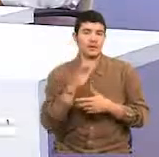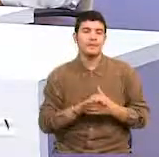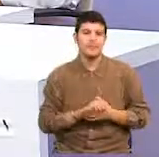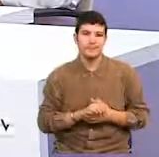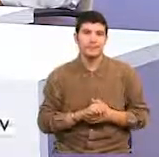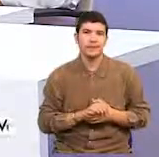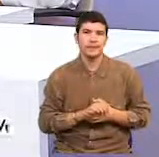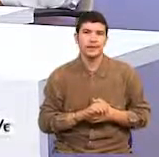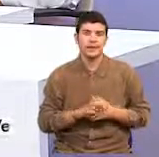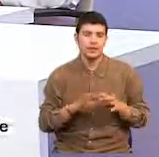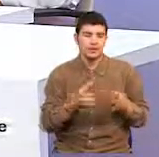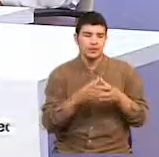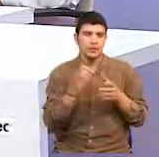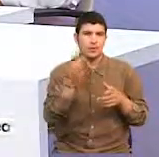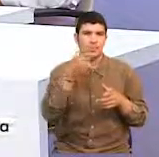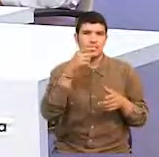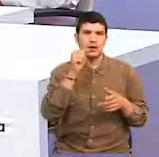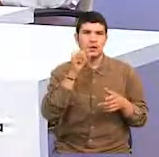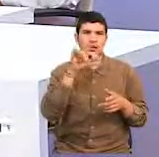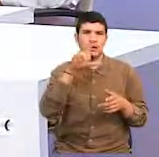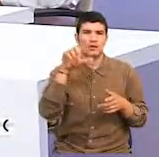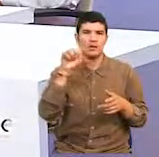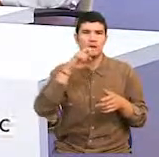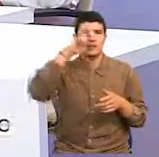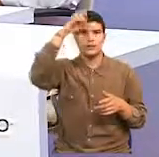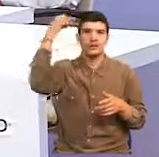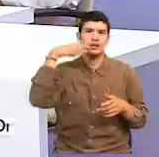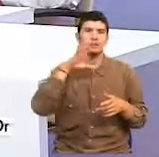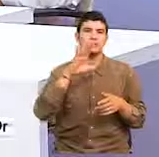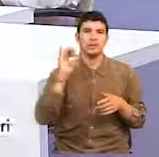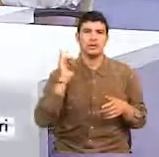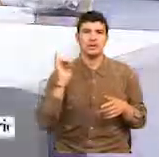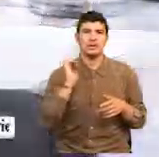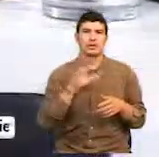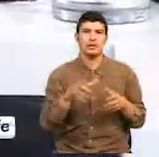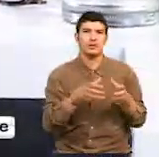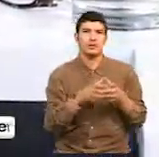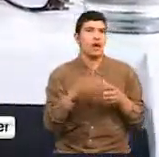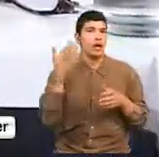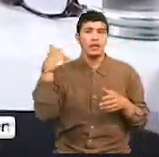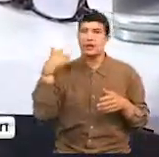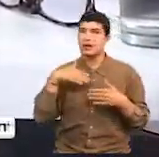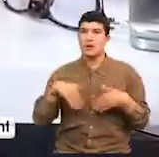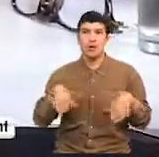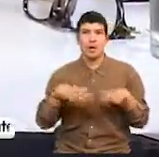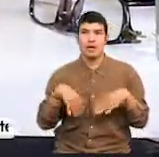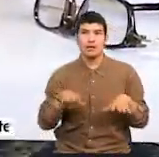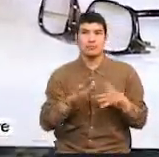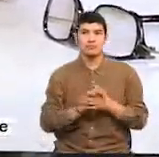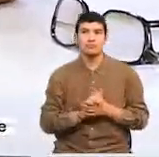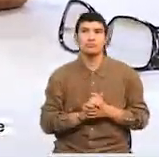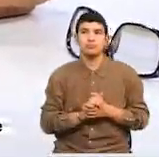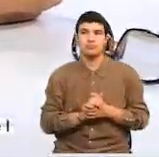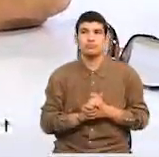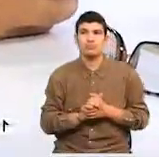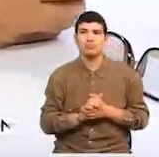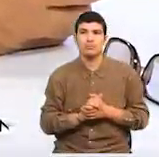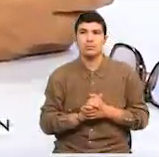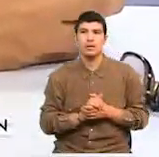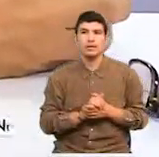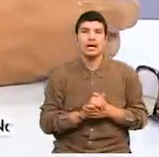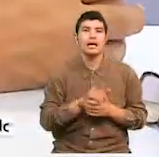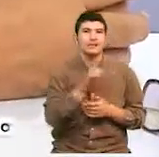creó el Grupo Gaula Norte de Santander del Ejército Nacional, cosa que no la teníamos anteriormente. Eso precisamente es